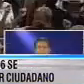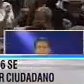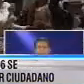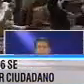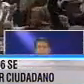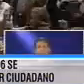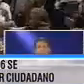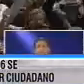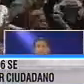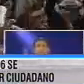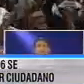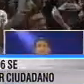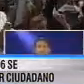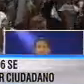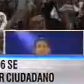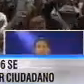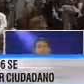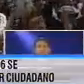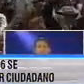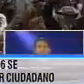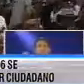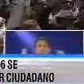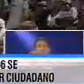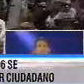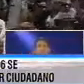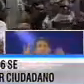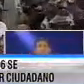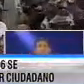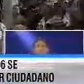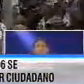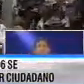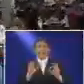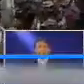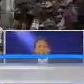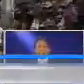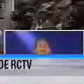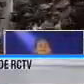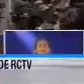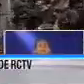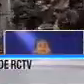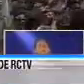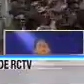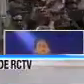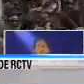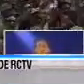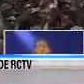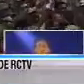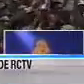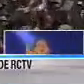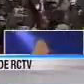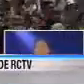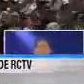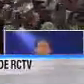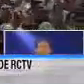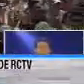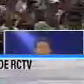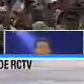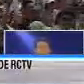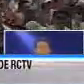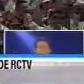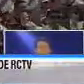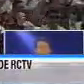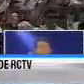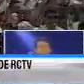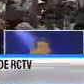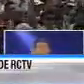tras 10 días de una férrea protesta colectiva a favor de planta que desde 1953 está y sigue estando en el corazón de los